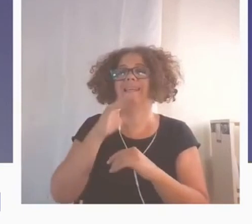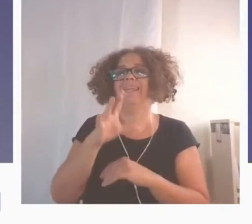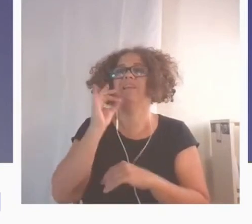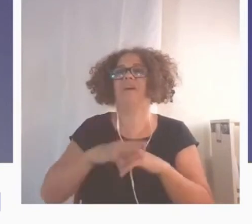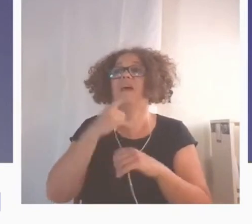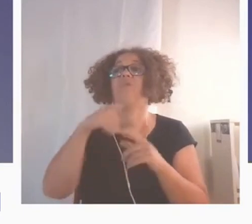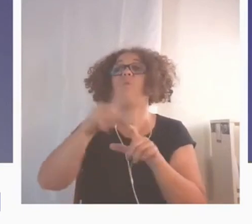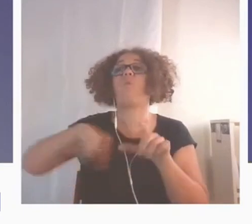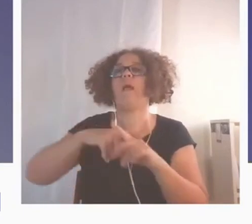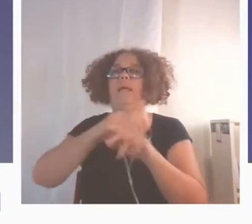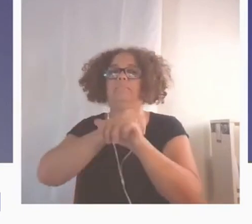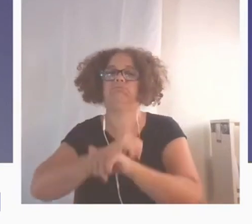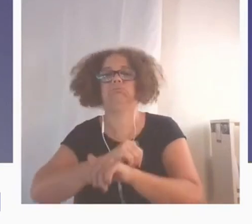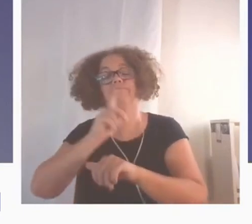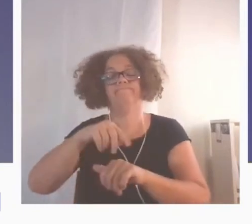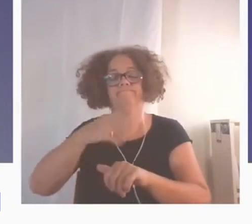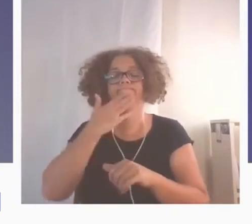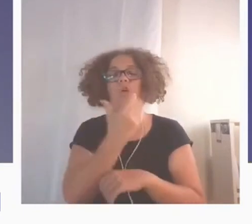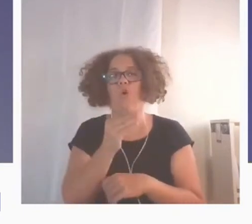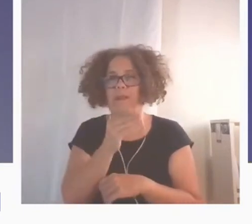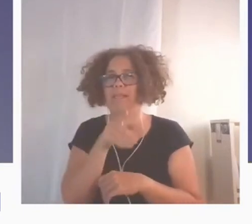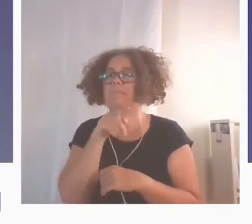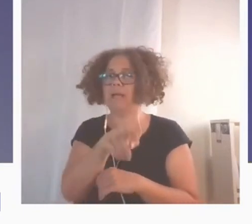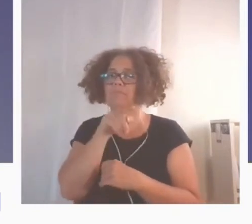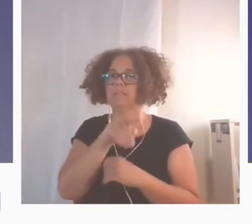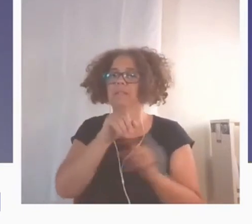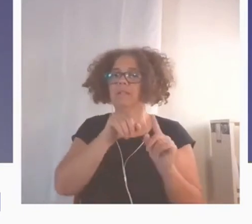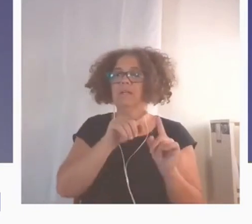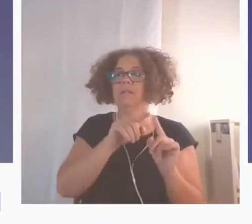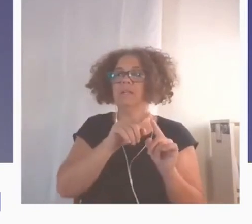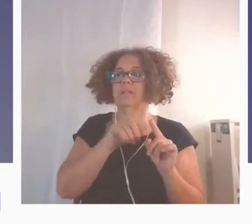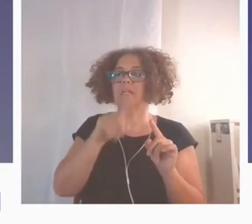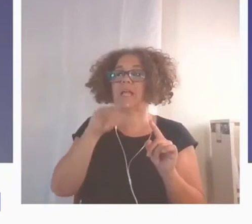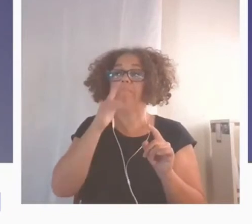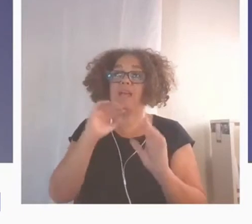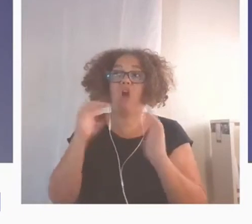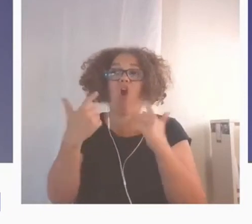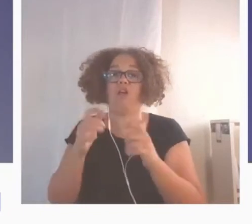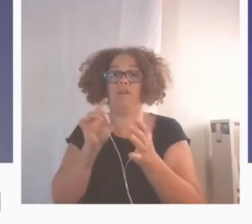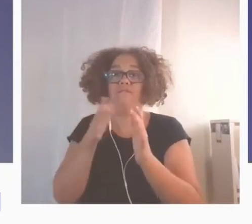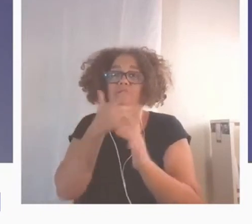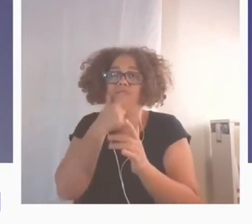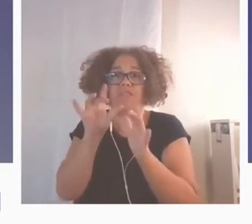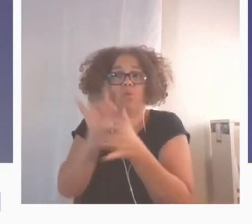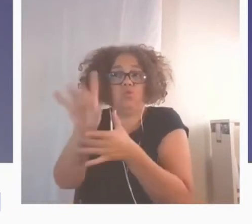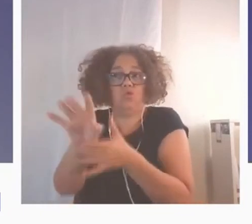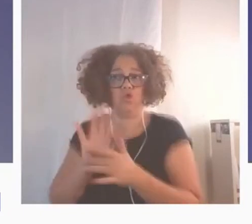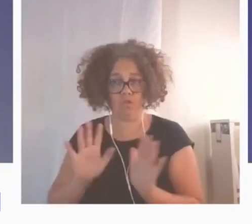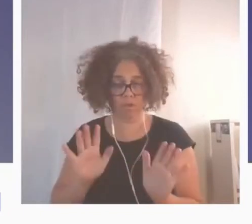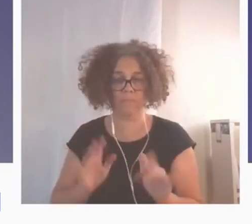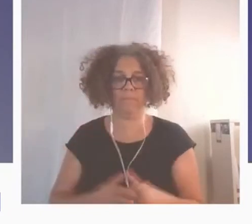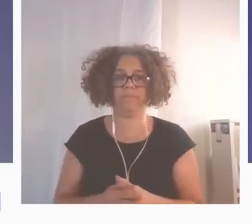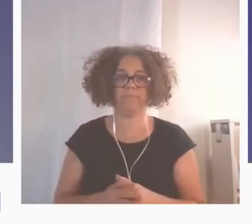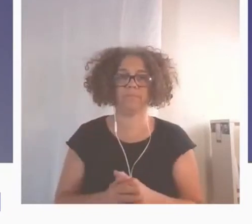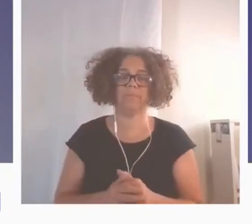y especialmente el desempleo de las personas jóvenes y de las personas de colectivos en riesgo de exclusión social. No me voy a